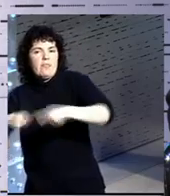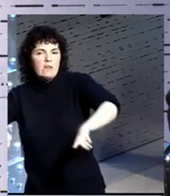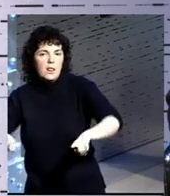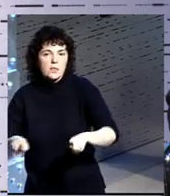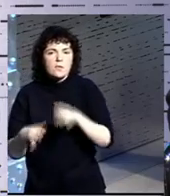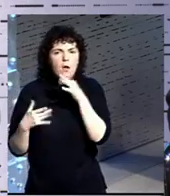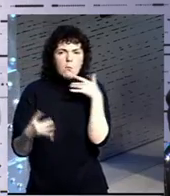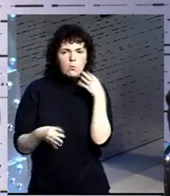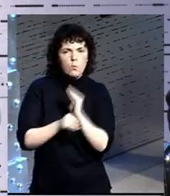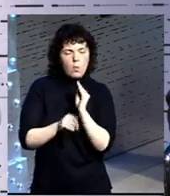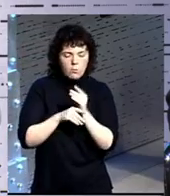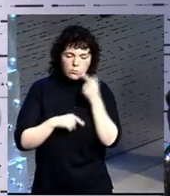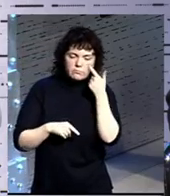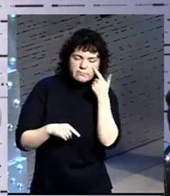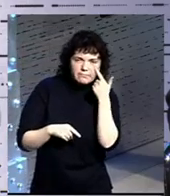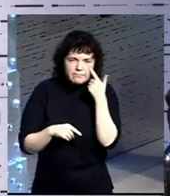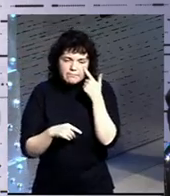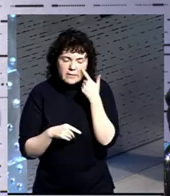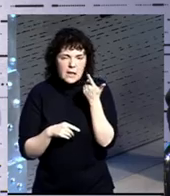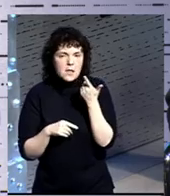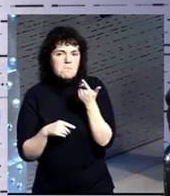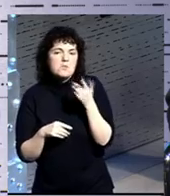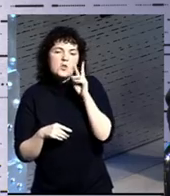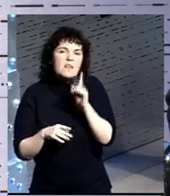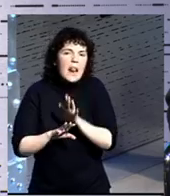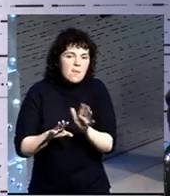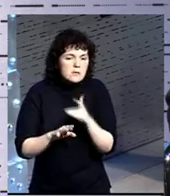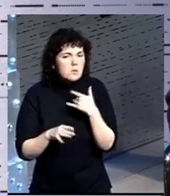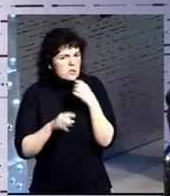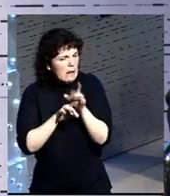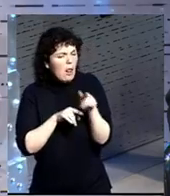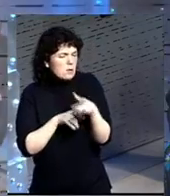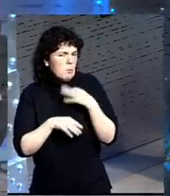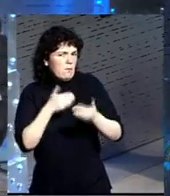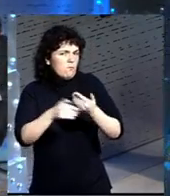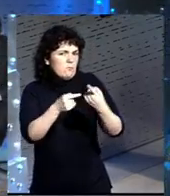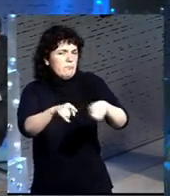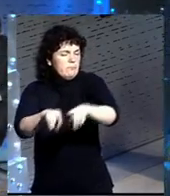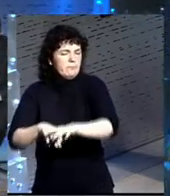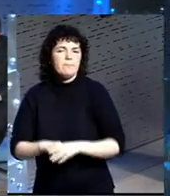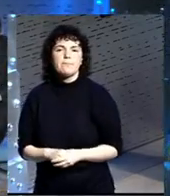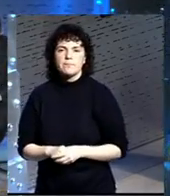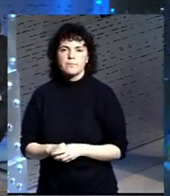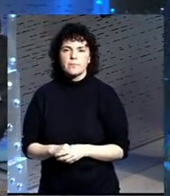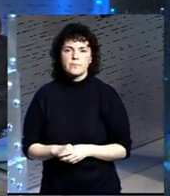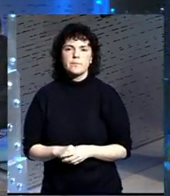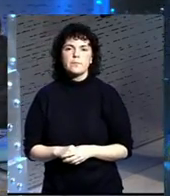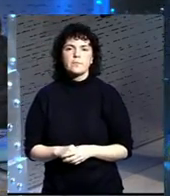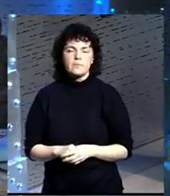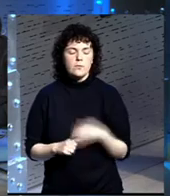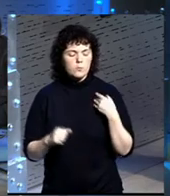con cautela observándolas, pero está claro que ahí van a pasar muchas cosas. Sí, básicamente de